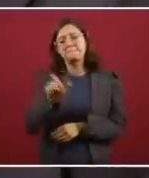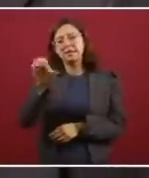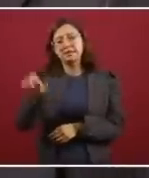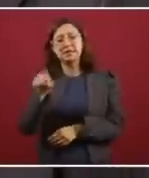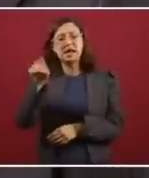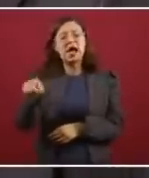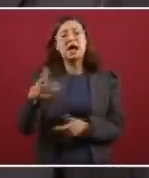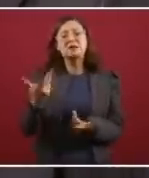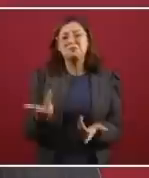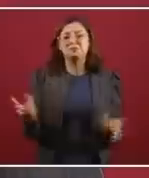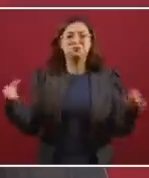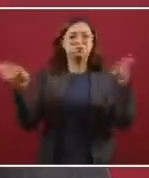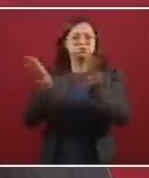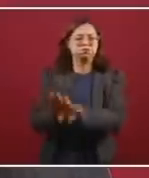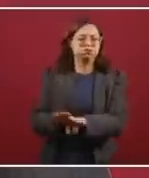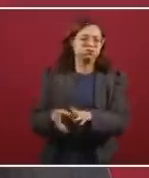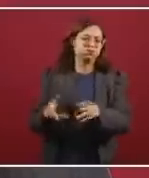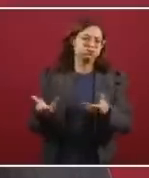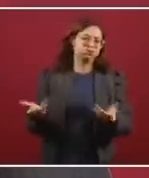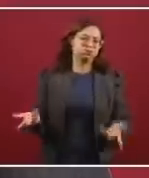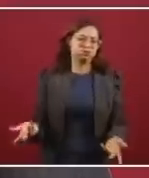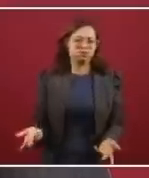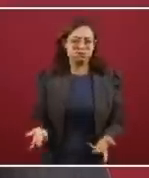cerraron. Es una